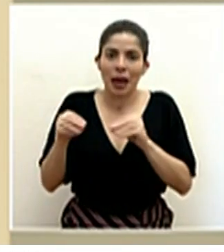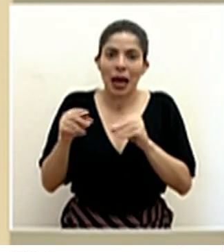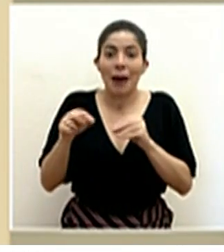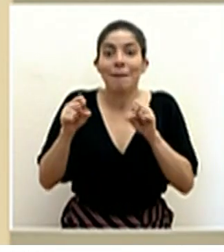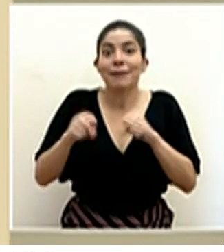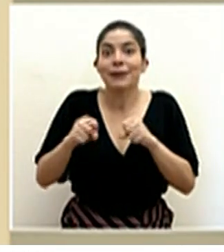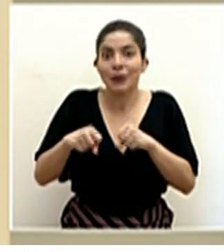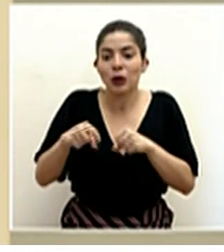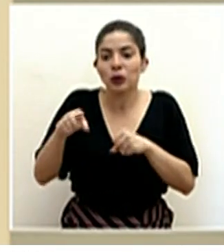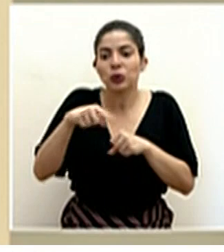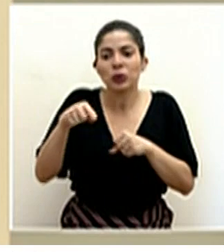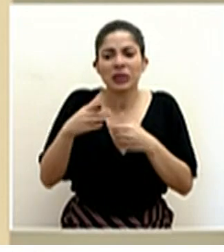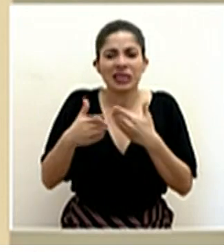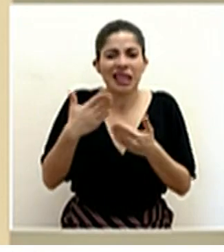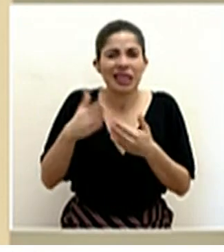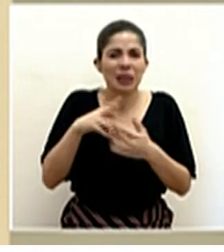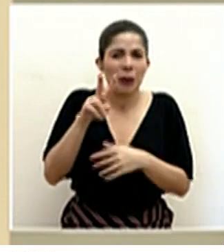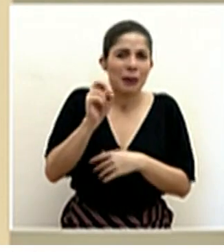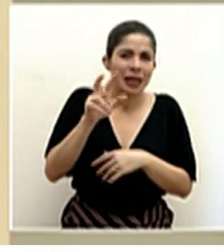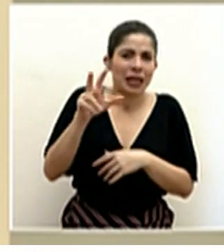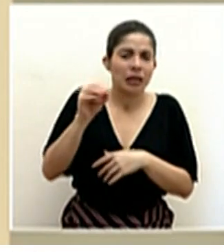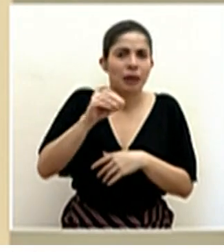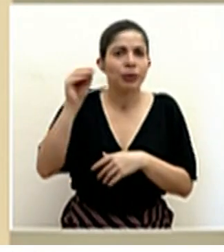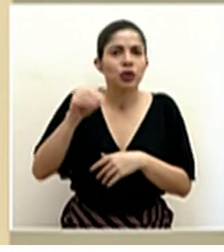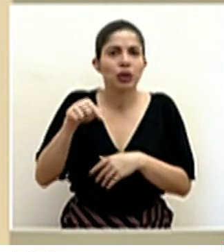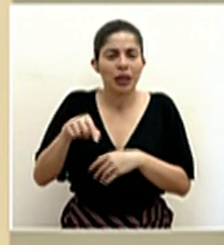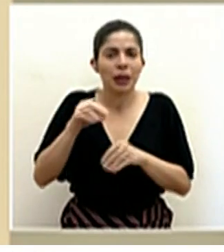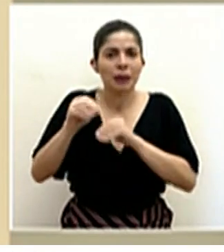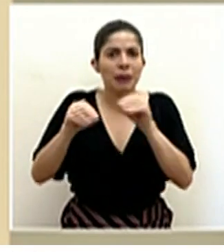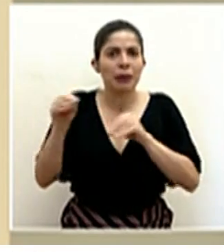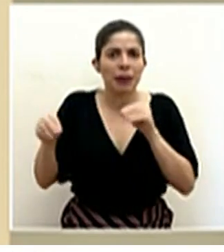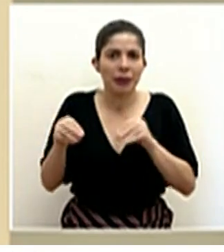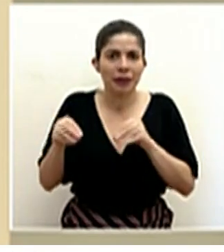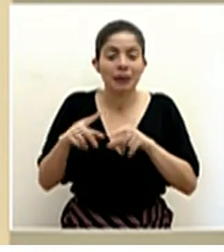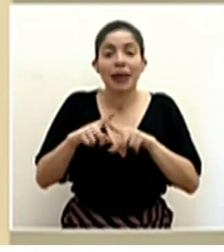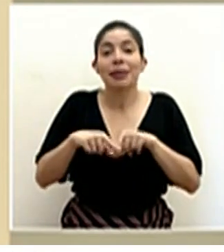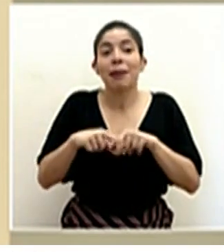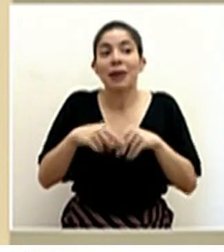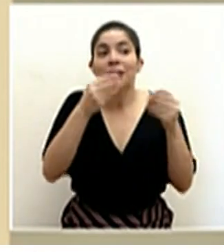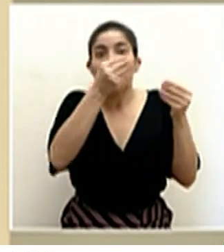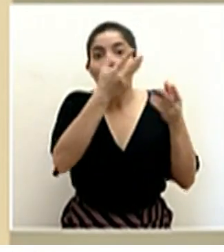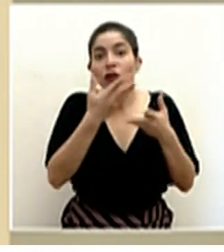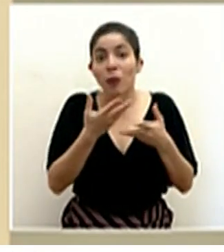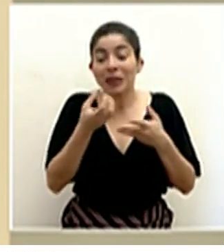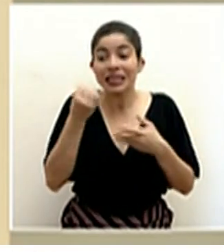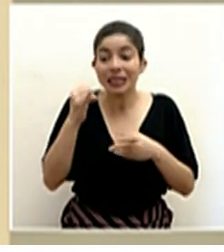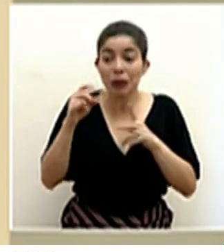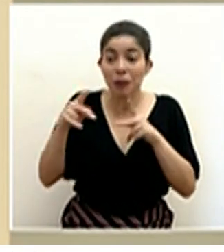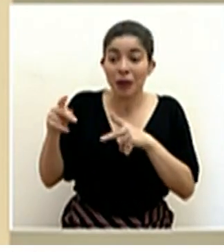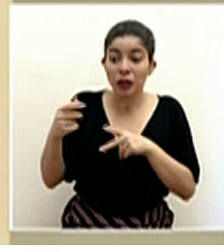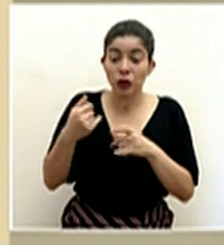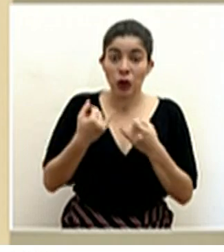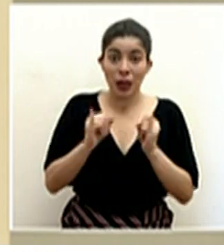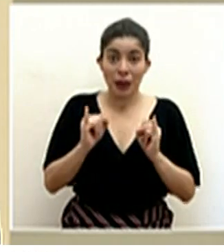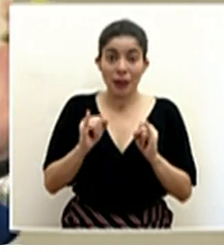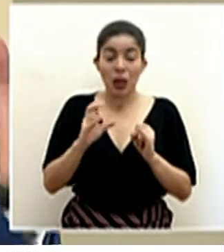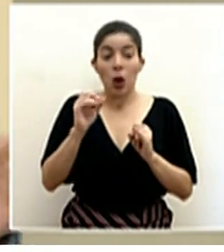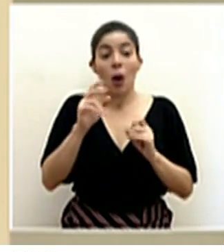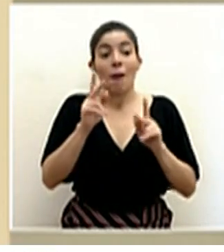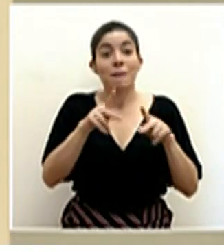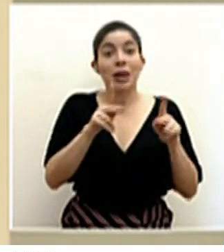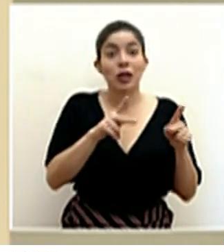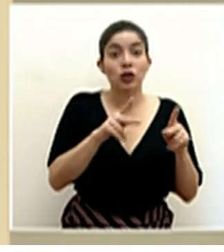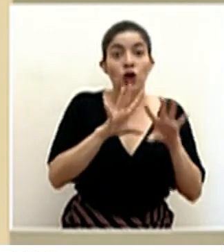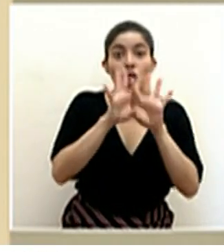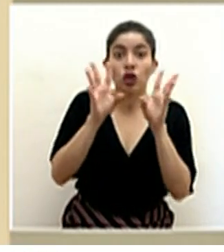posiblemente anda cerca de entre un 20 y un 30%. Eso dependiendo del dato que tomemos, si son personas autóctonas o personas ya del